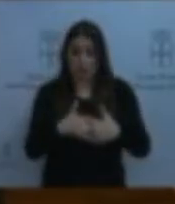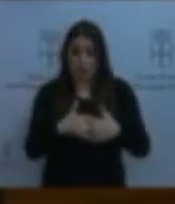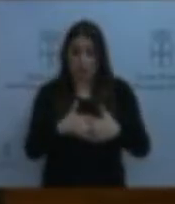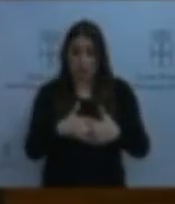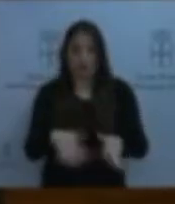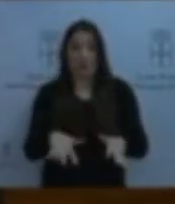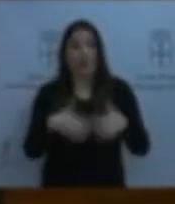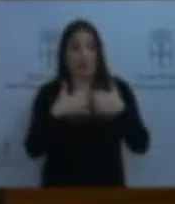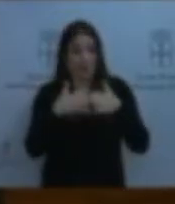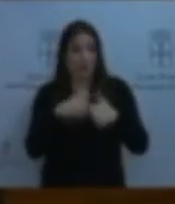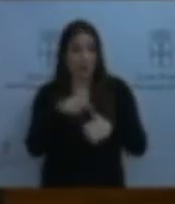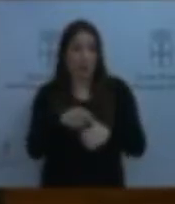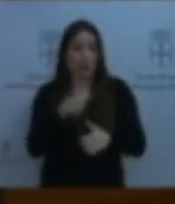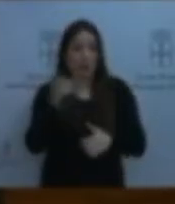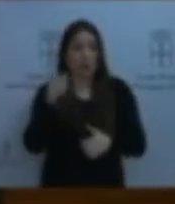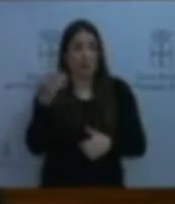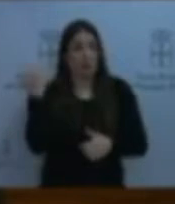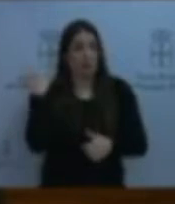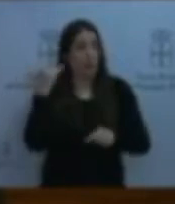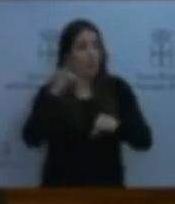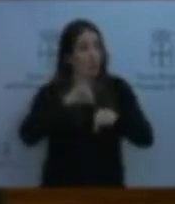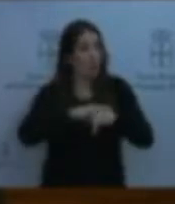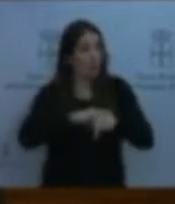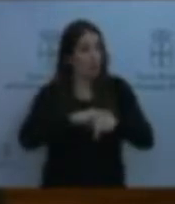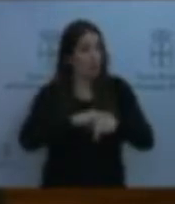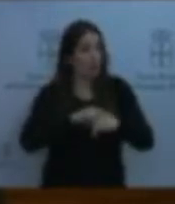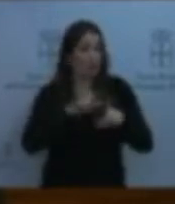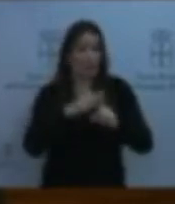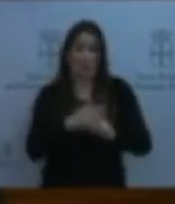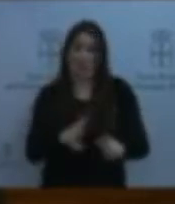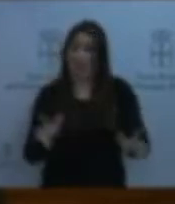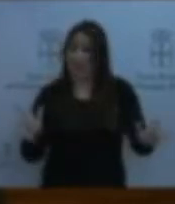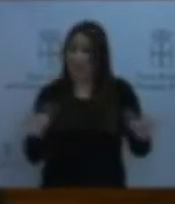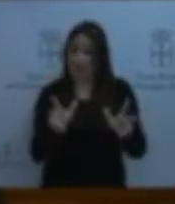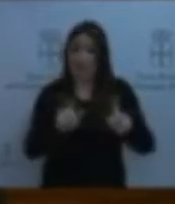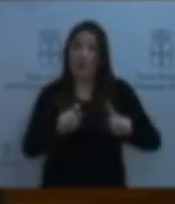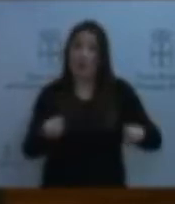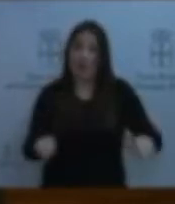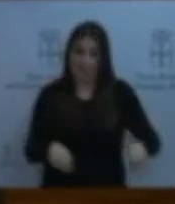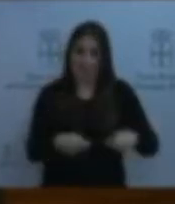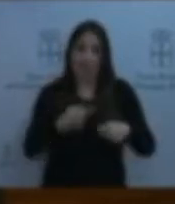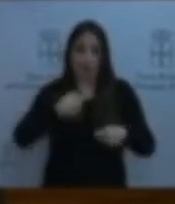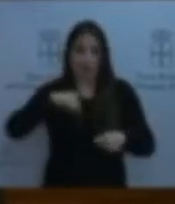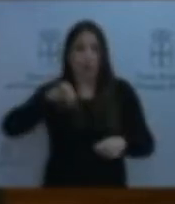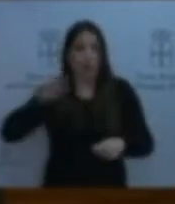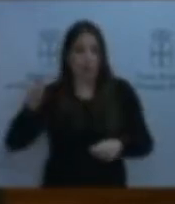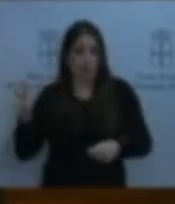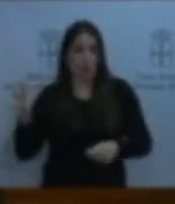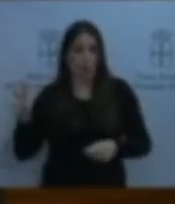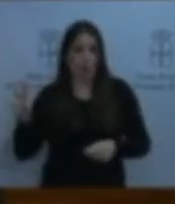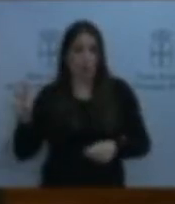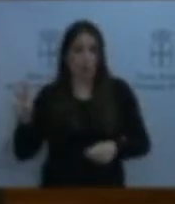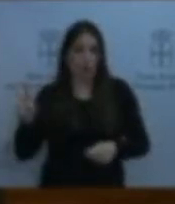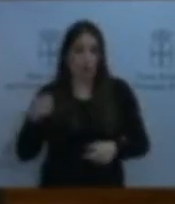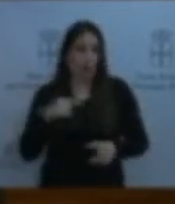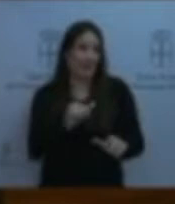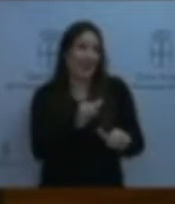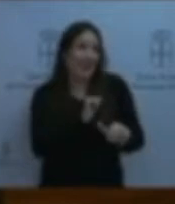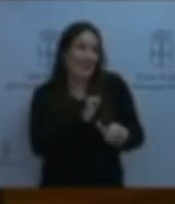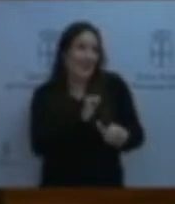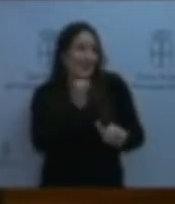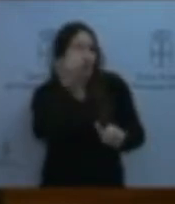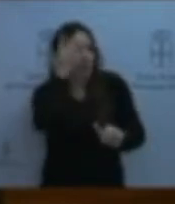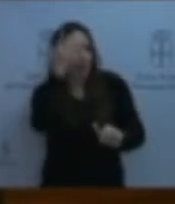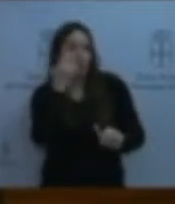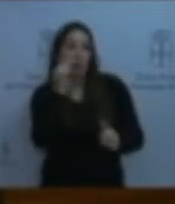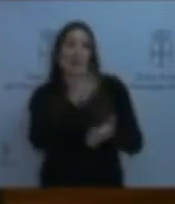la misma industria pesada que, por cierto, el lunes produjo un suceso muy grave en Avilés, del que este grupo parlamentario está esperando por un informe